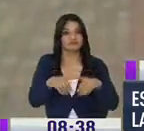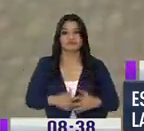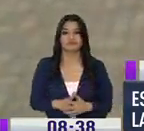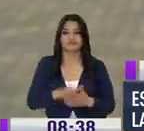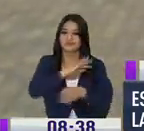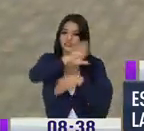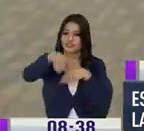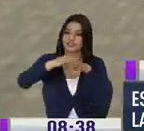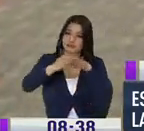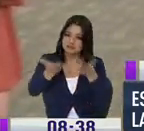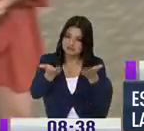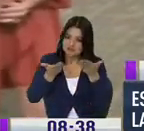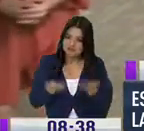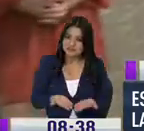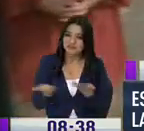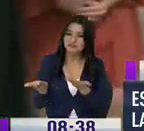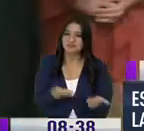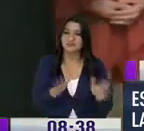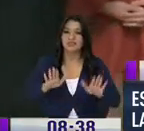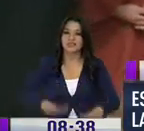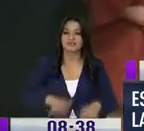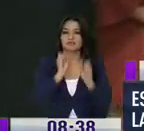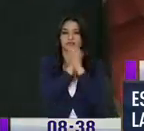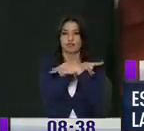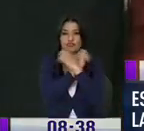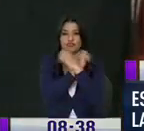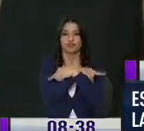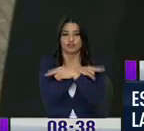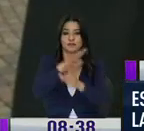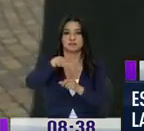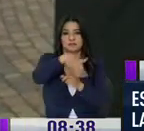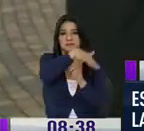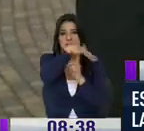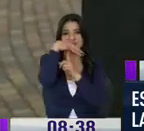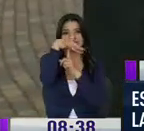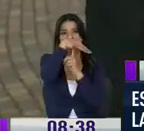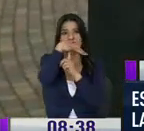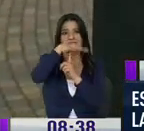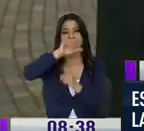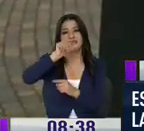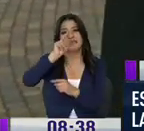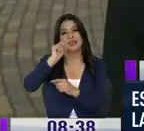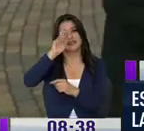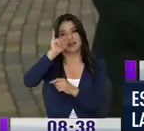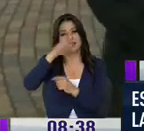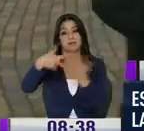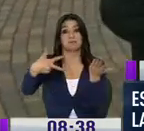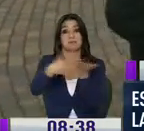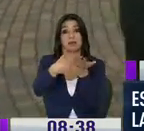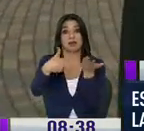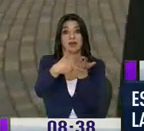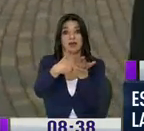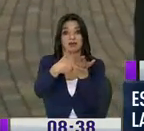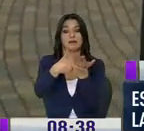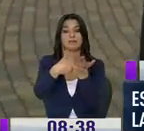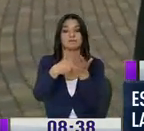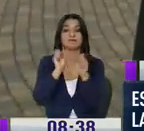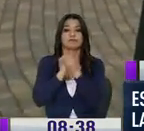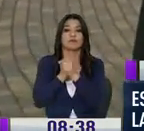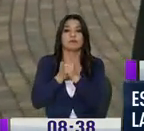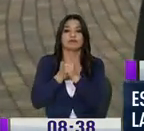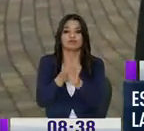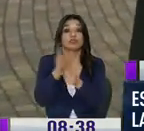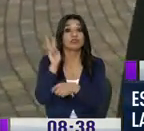todos invitados a este evento aquí en la Mariscal, el Parque Julio Andrade. Decíamos en la parada de Santa Clara